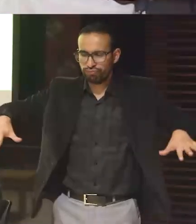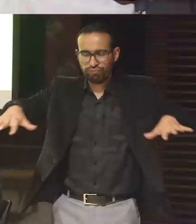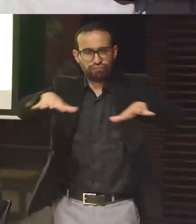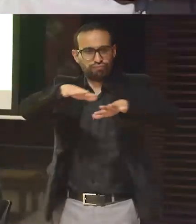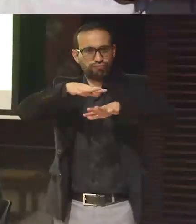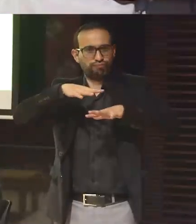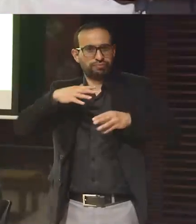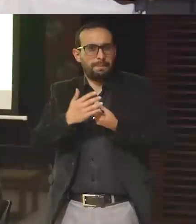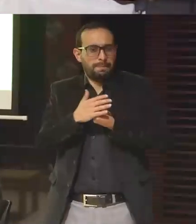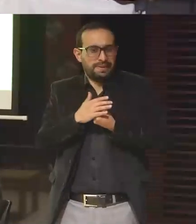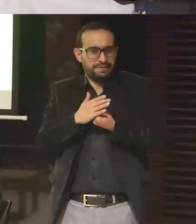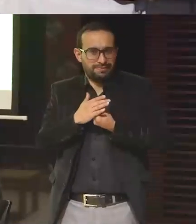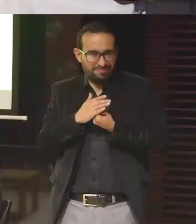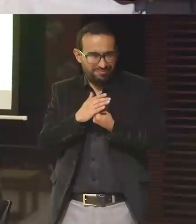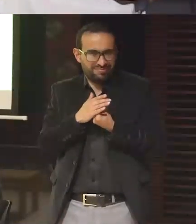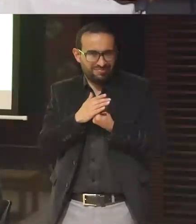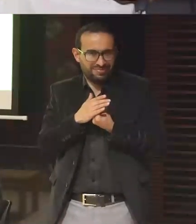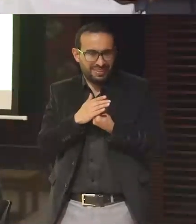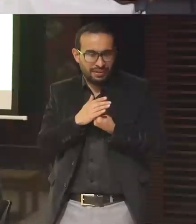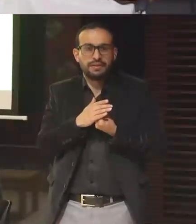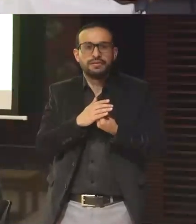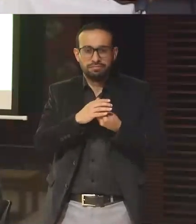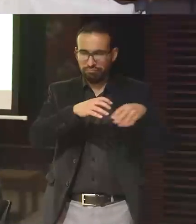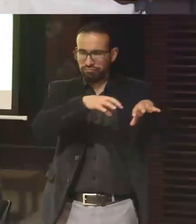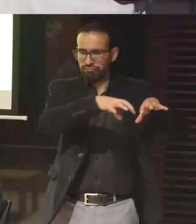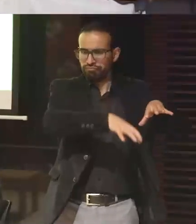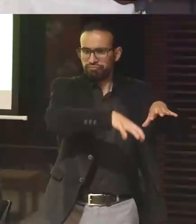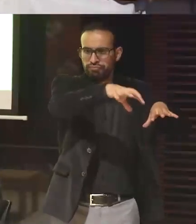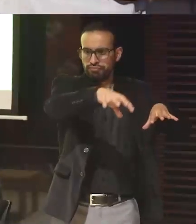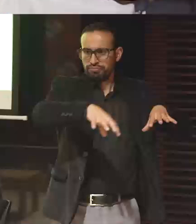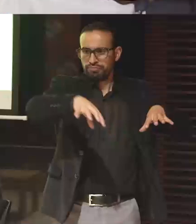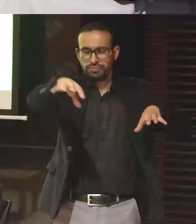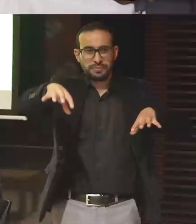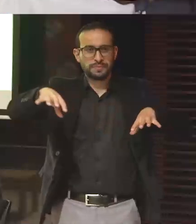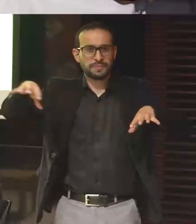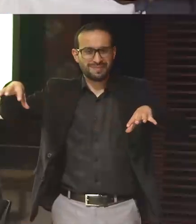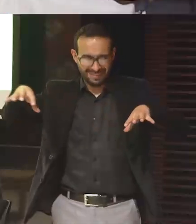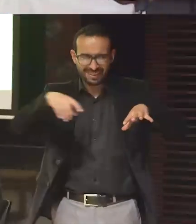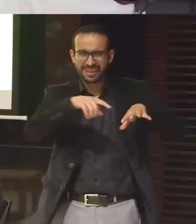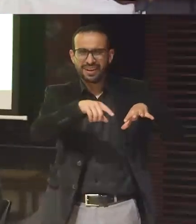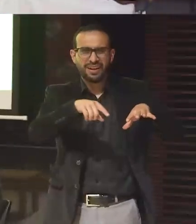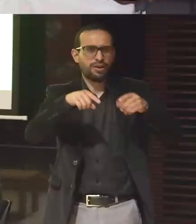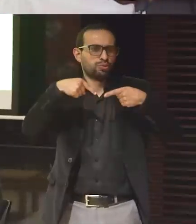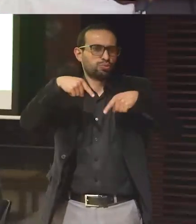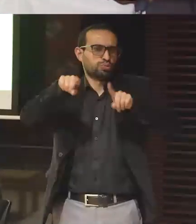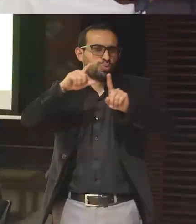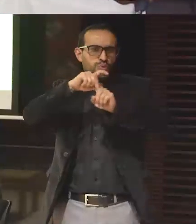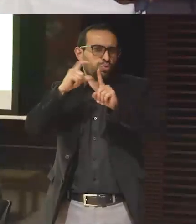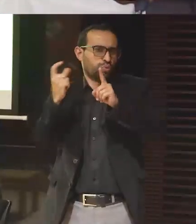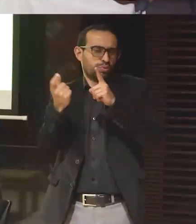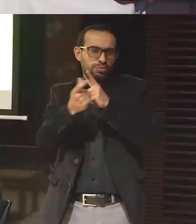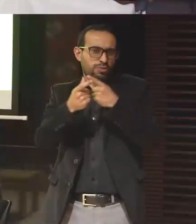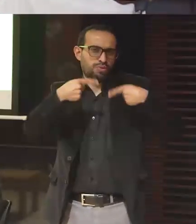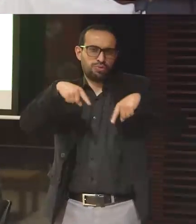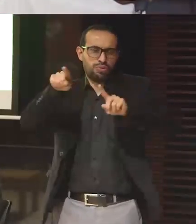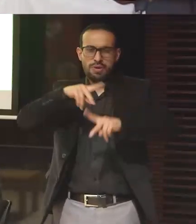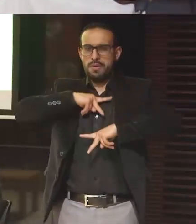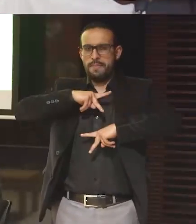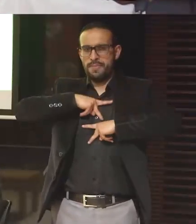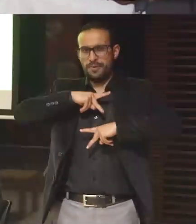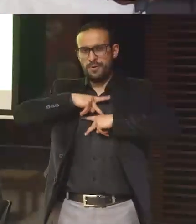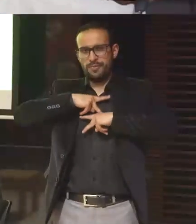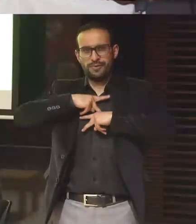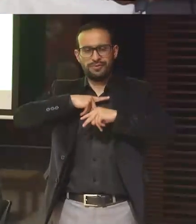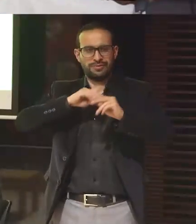patrimonial, que está construida sobre unos predios que son BIC, que son bienes de interés cultural de la nación, que son preciosos y los